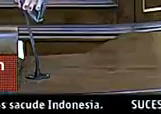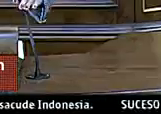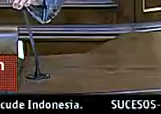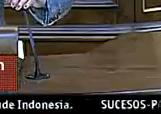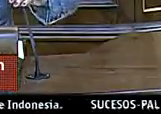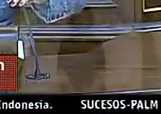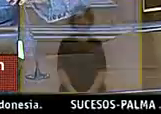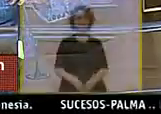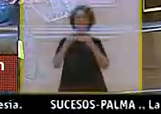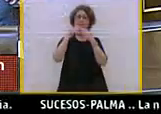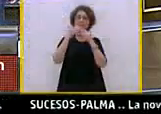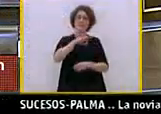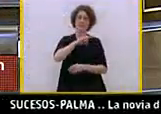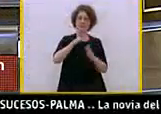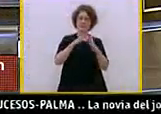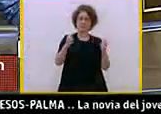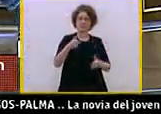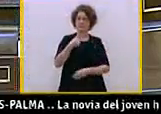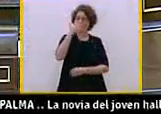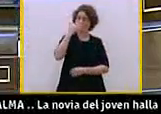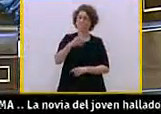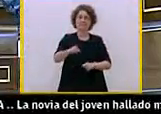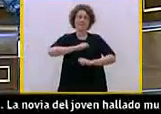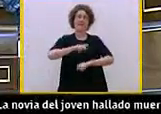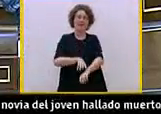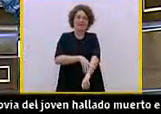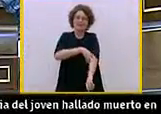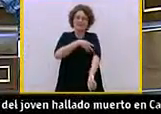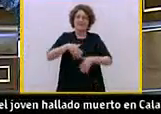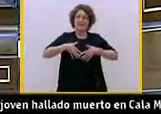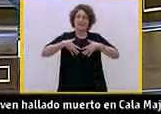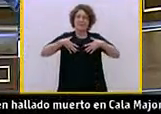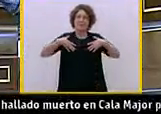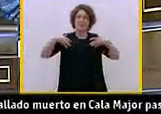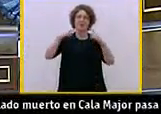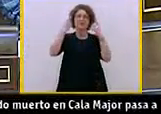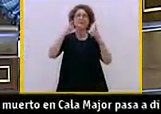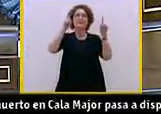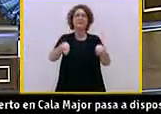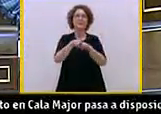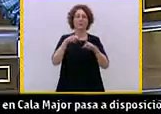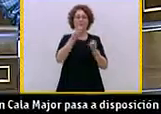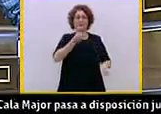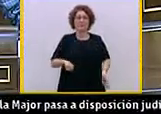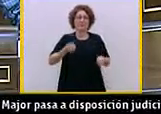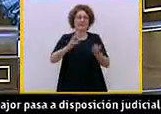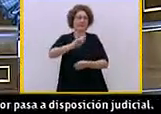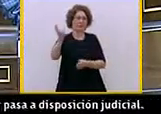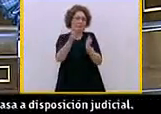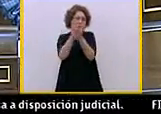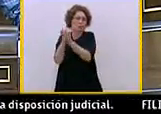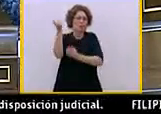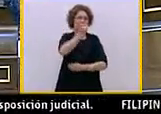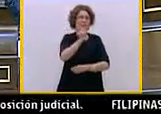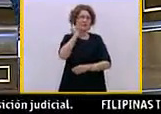Muchas gracias, señorías. Y les aseguro que emociona y, si me permiten, lo compartiré con otras compañeras y compañeros que en esta Cámara han estado con la